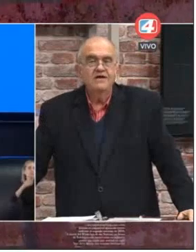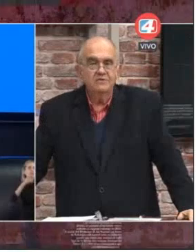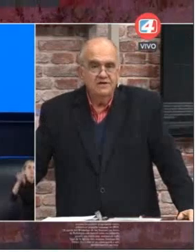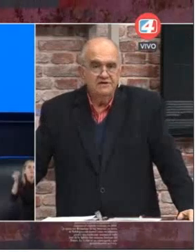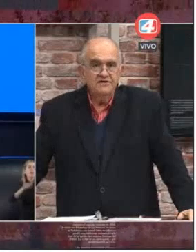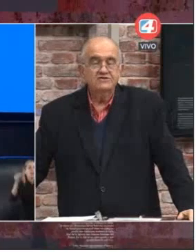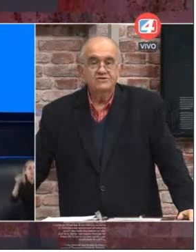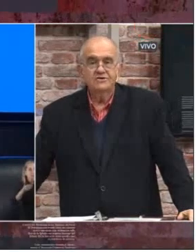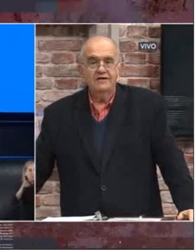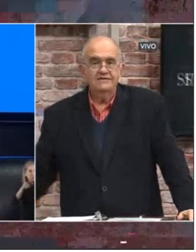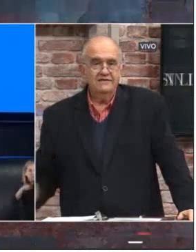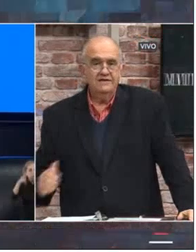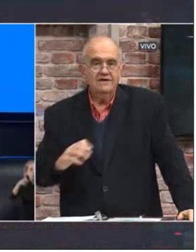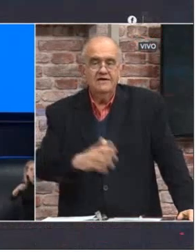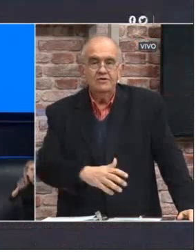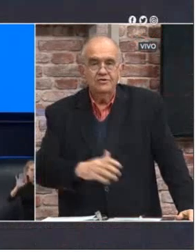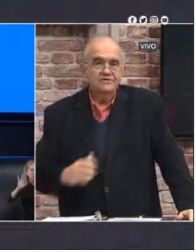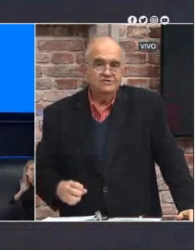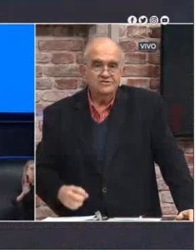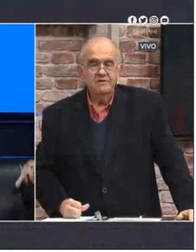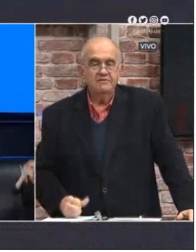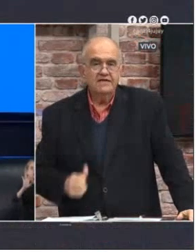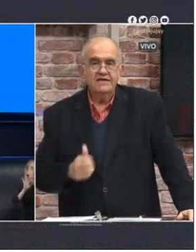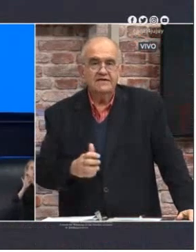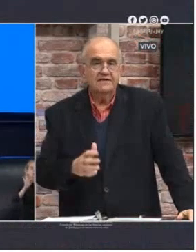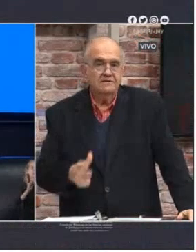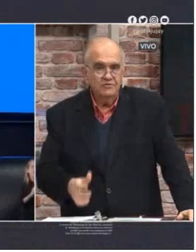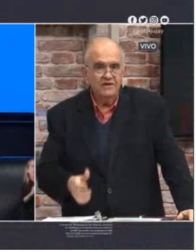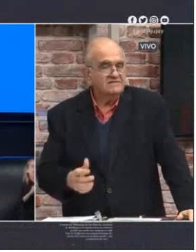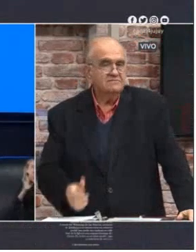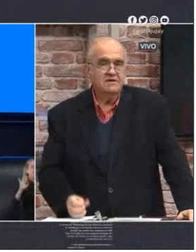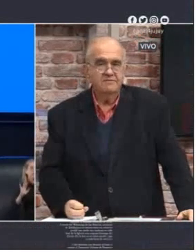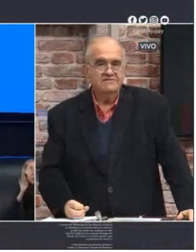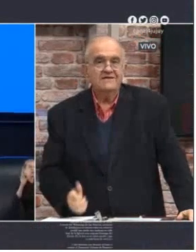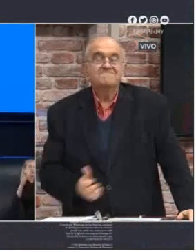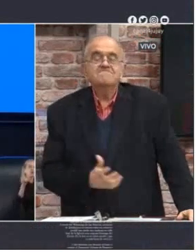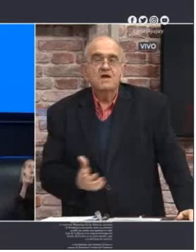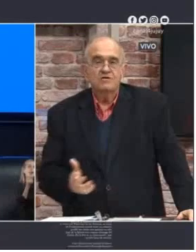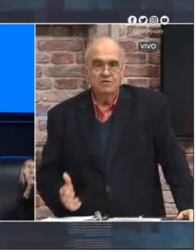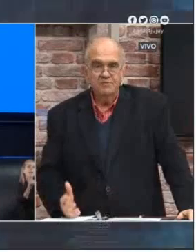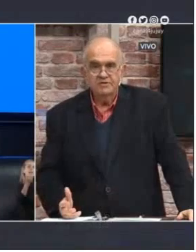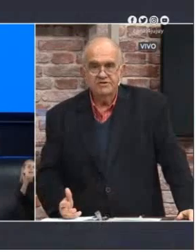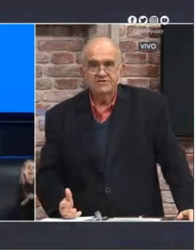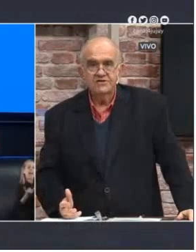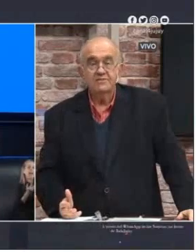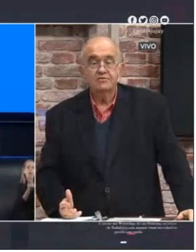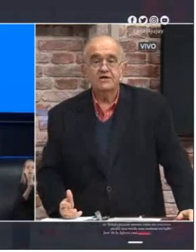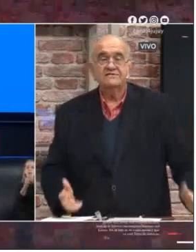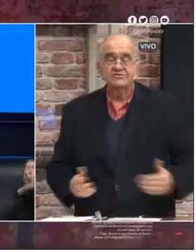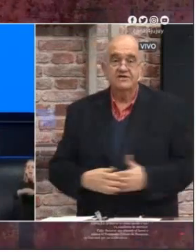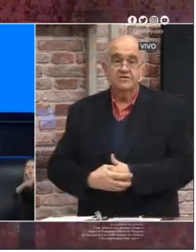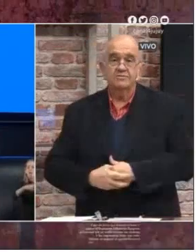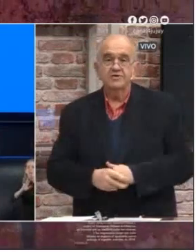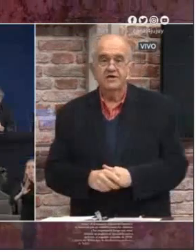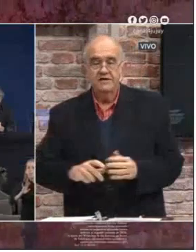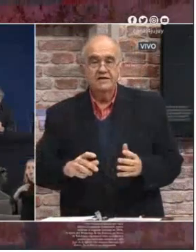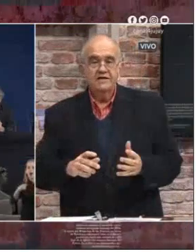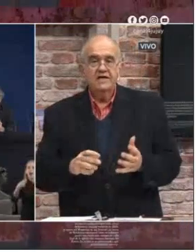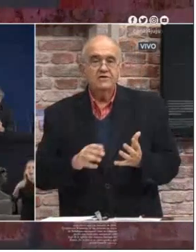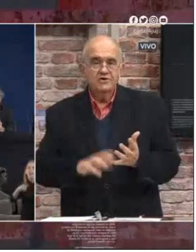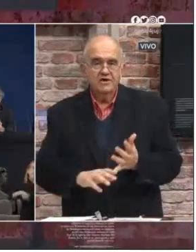primero que le reaccionó ante la los dichos y yo en la bata que el lunes de la semana pasada fue el primero en reaccionar porque decimos esto porque